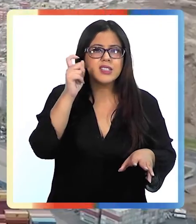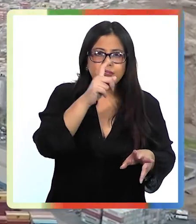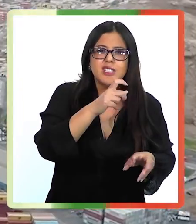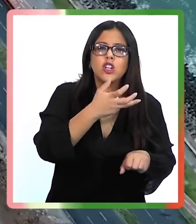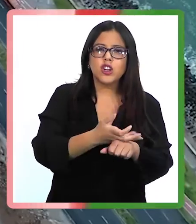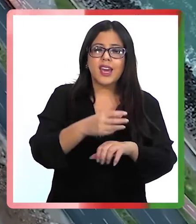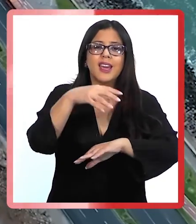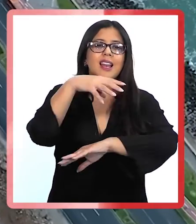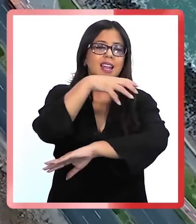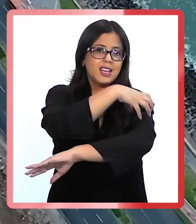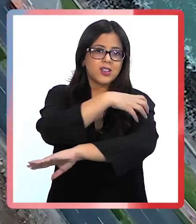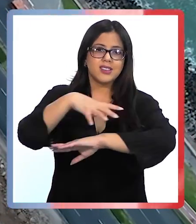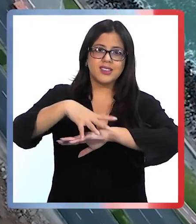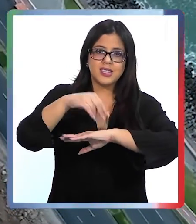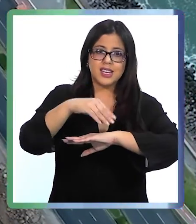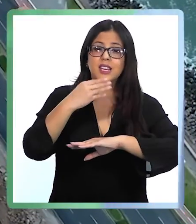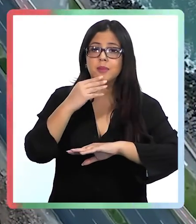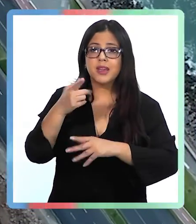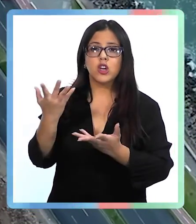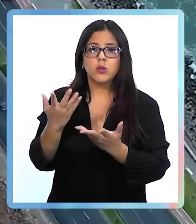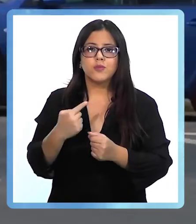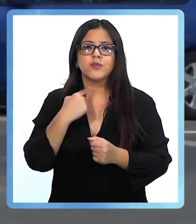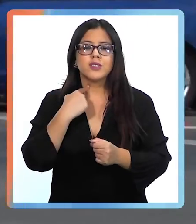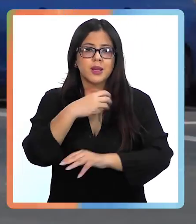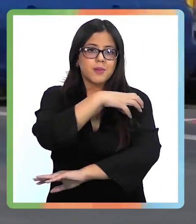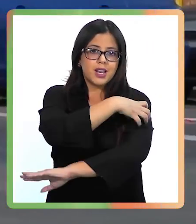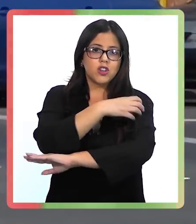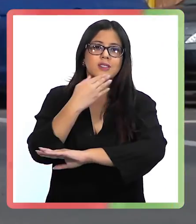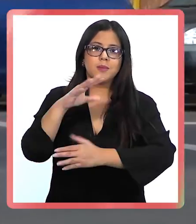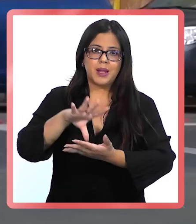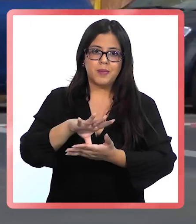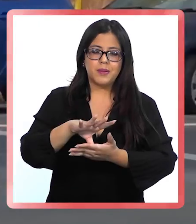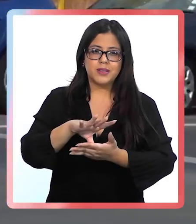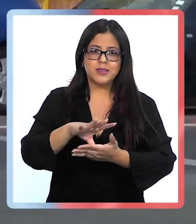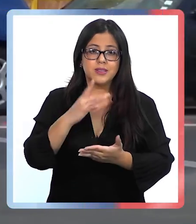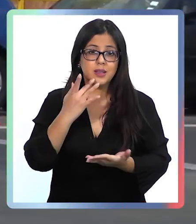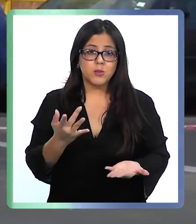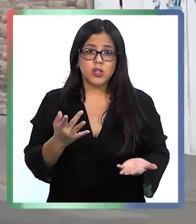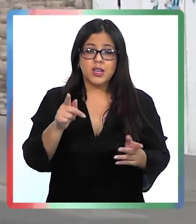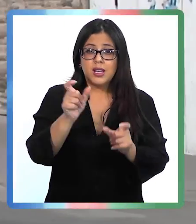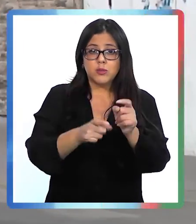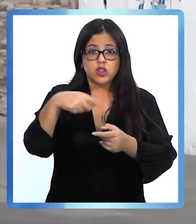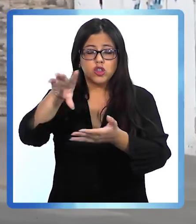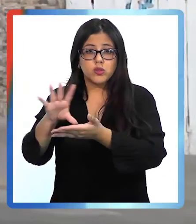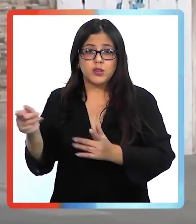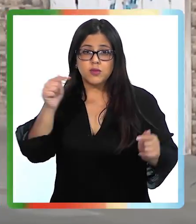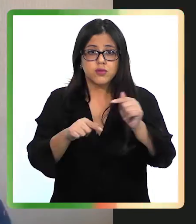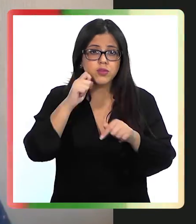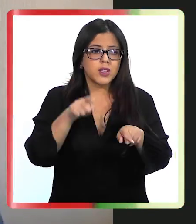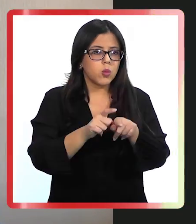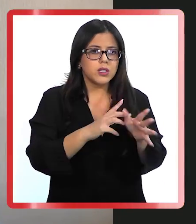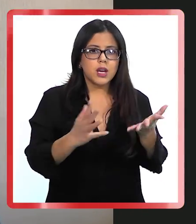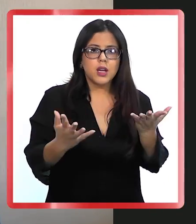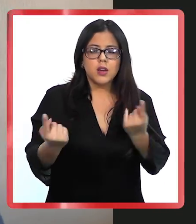que las implicancias que esto tiene, no solamente para mi región, sino que para el país. Porque en definitiva la migración también se mueve mucho, no va de